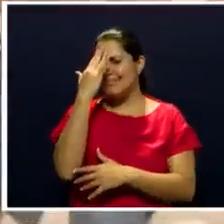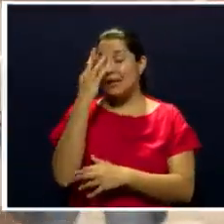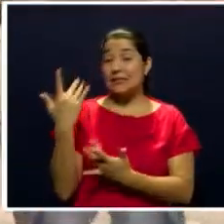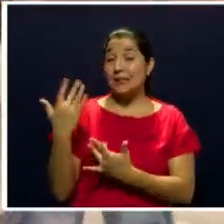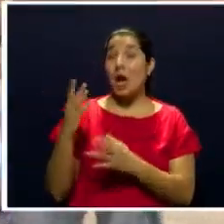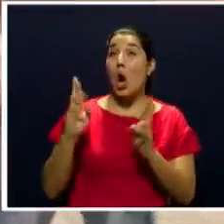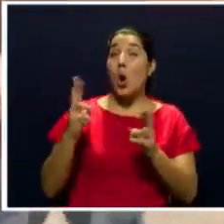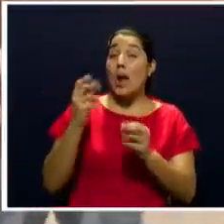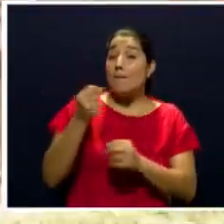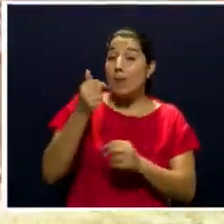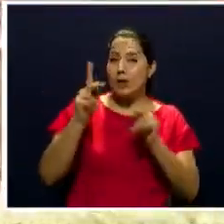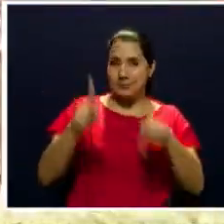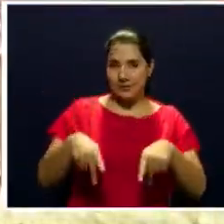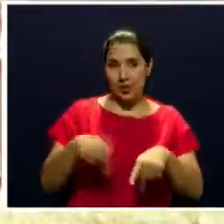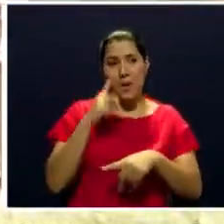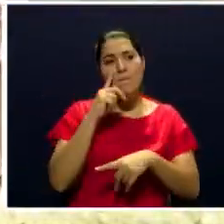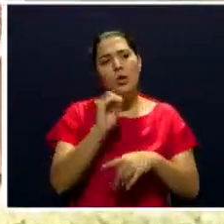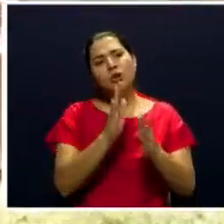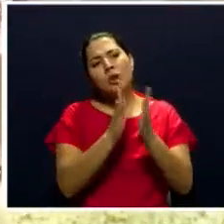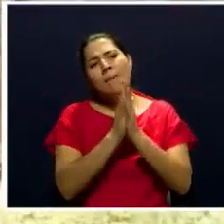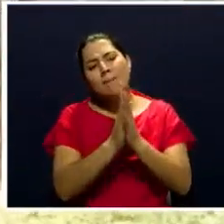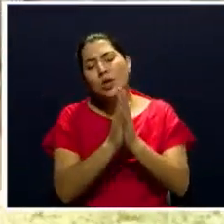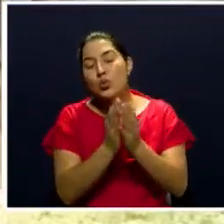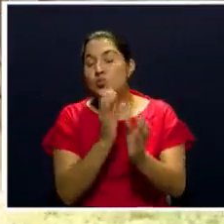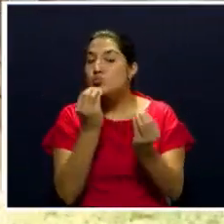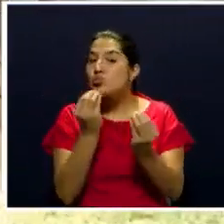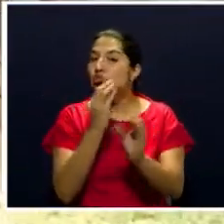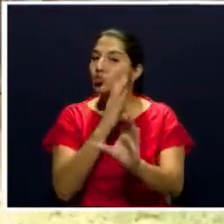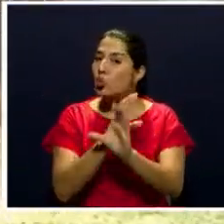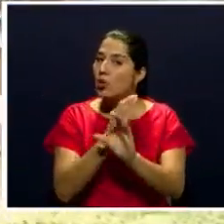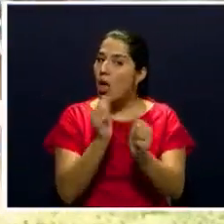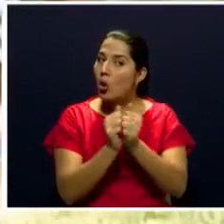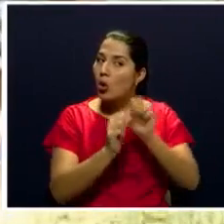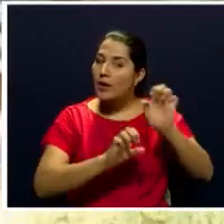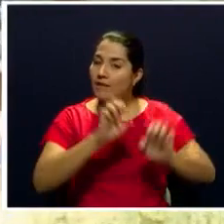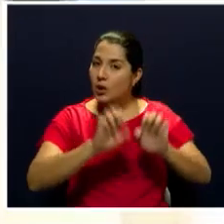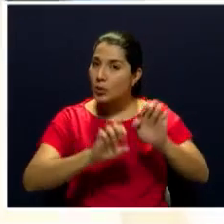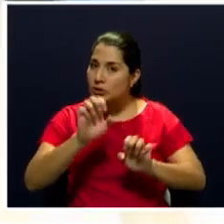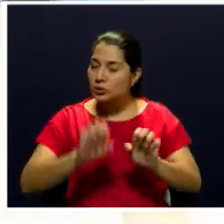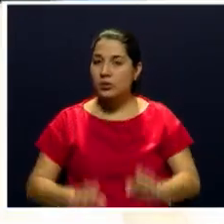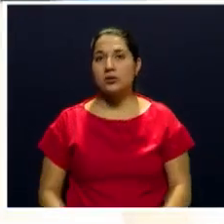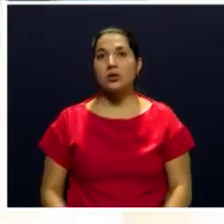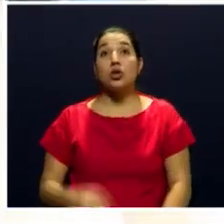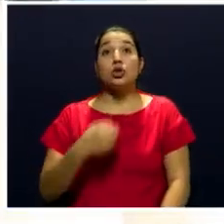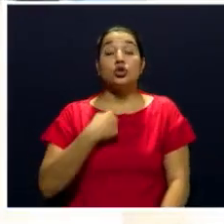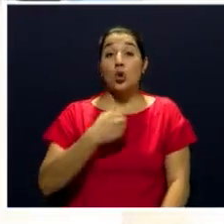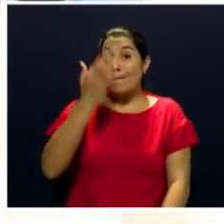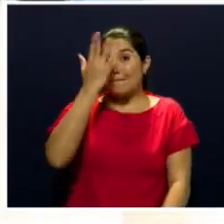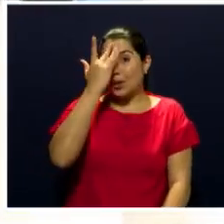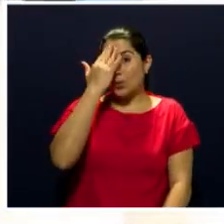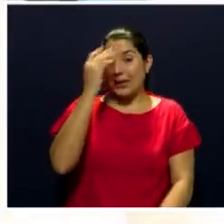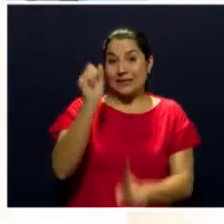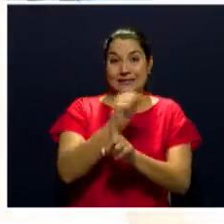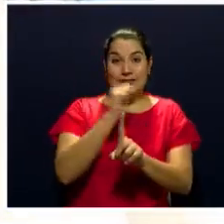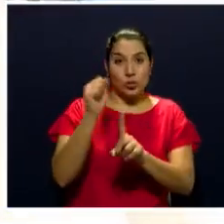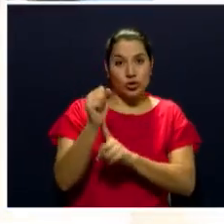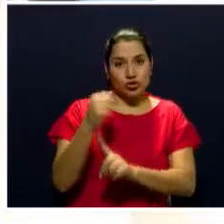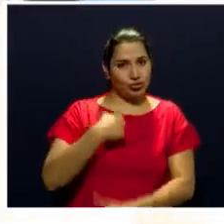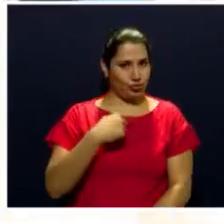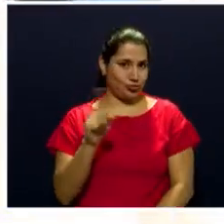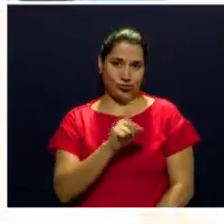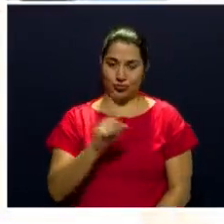personas posible, por eso pidió que sean muy rigurosos con esas valoraciones técnicas. Me preocupa la situación, no me hace